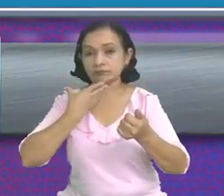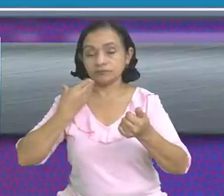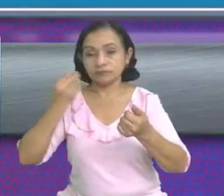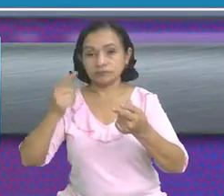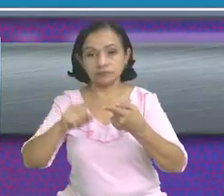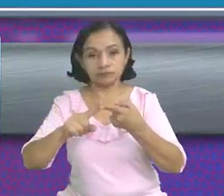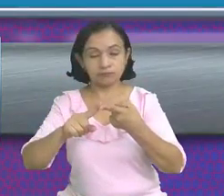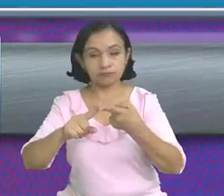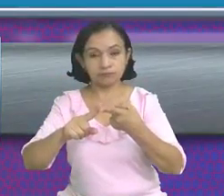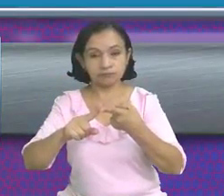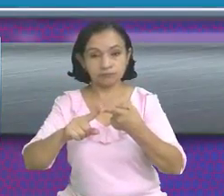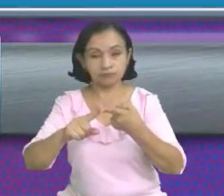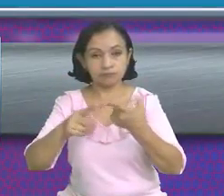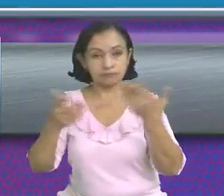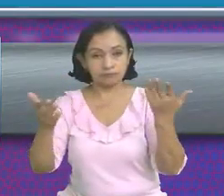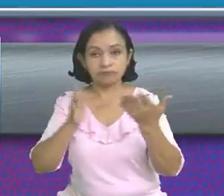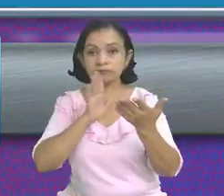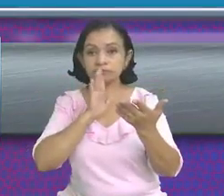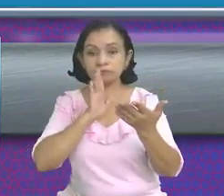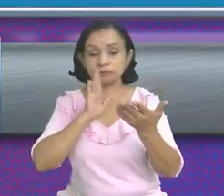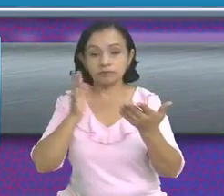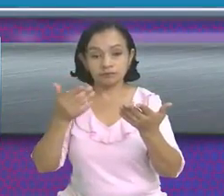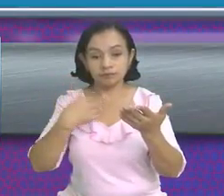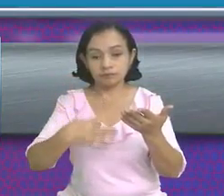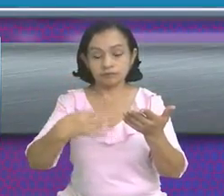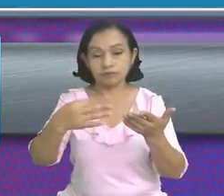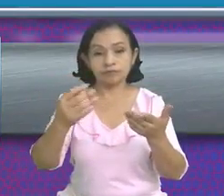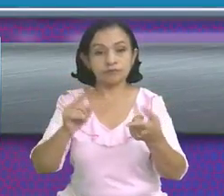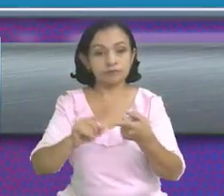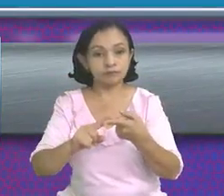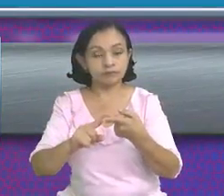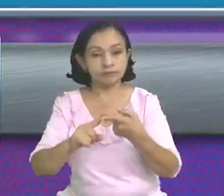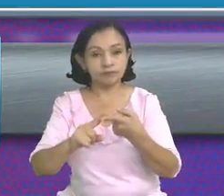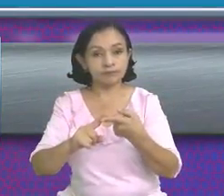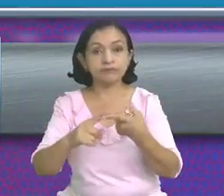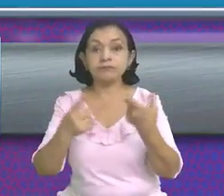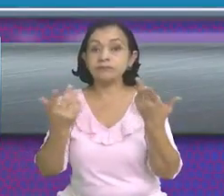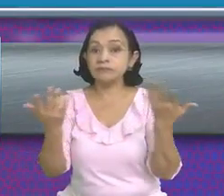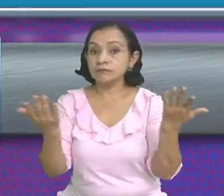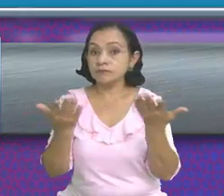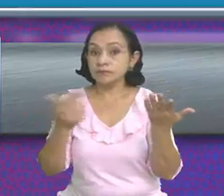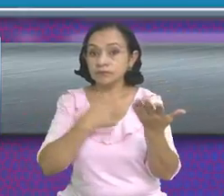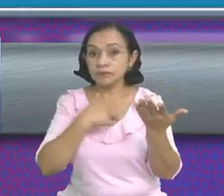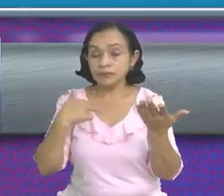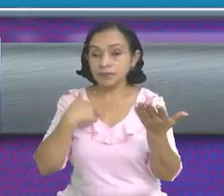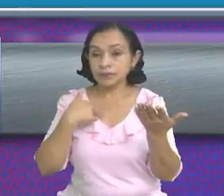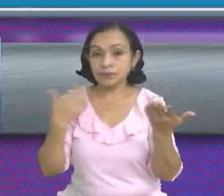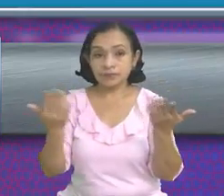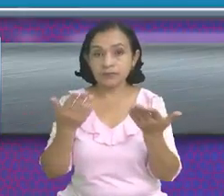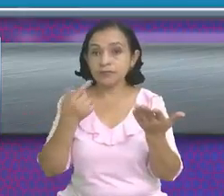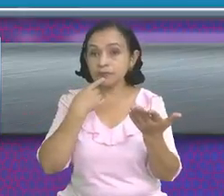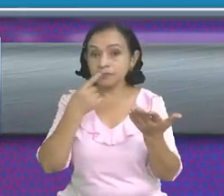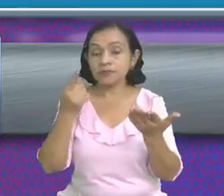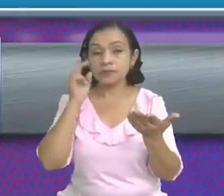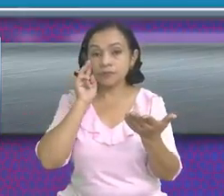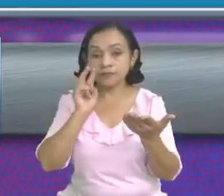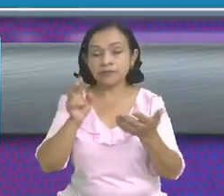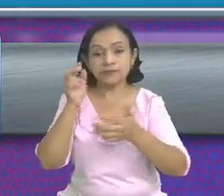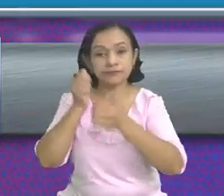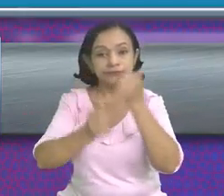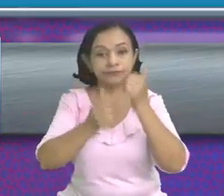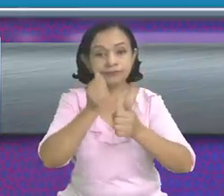que marca el futuro de la vida muchas veces, pero que definitivamente hay que identificar qué